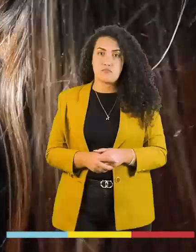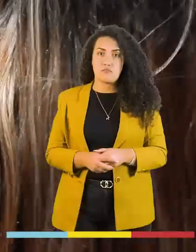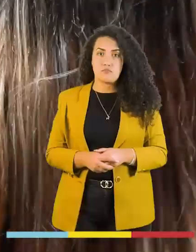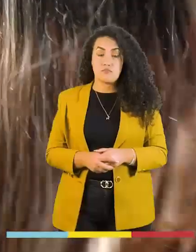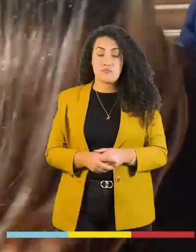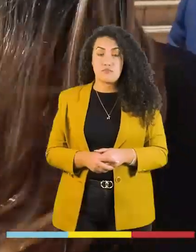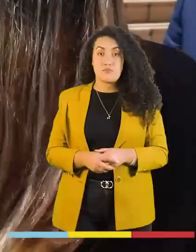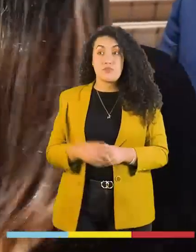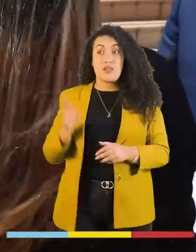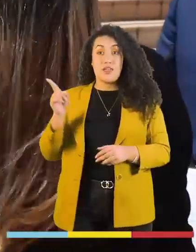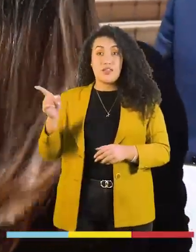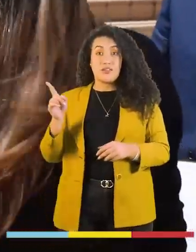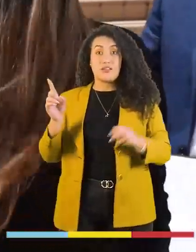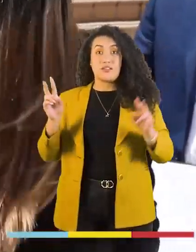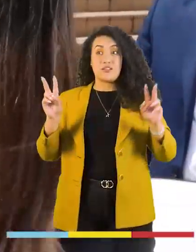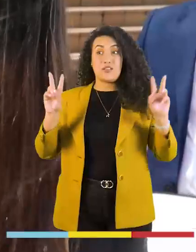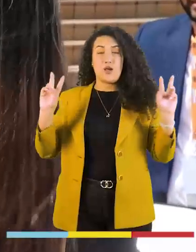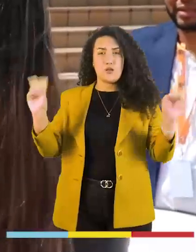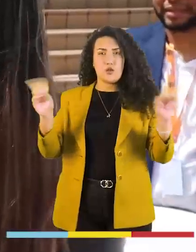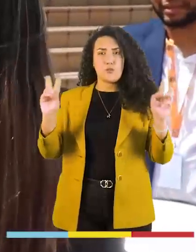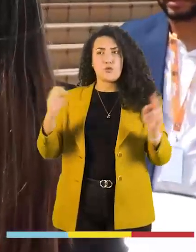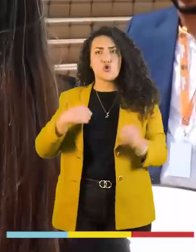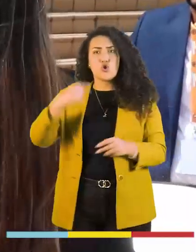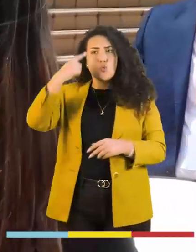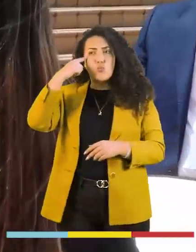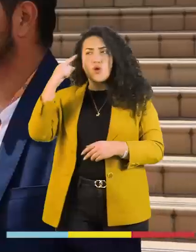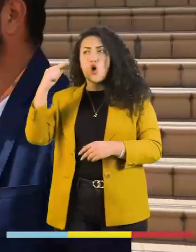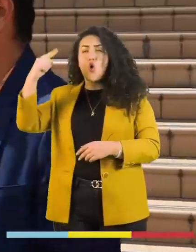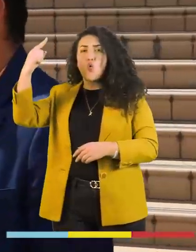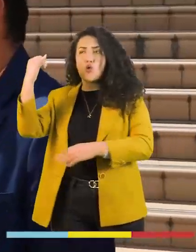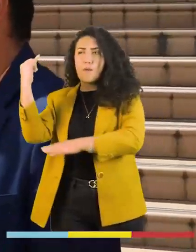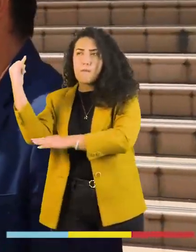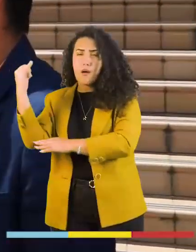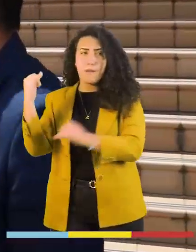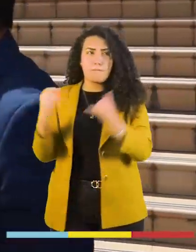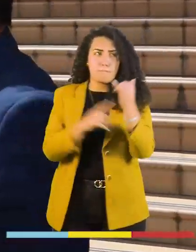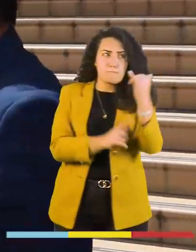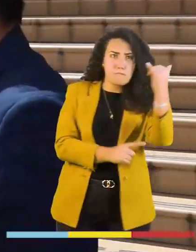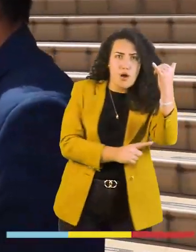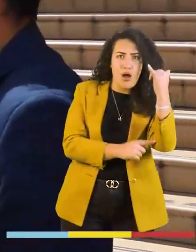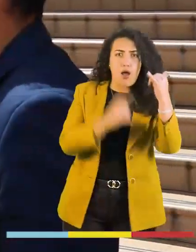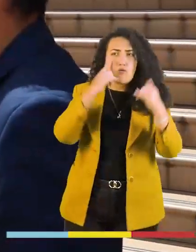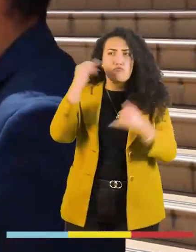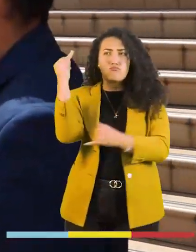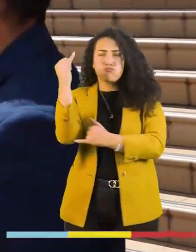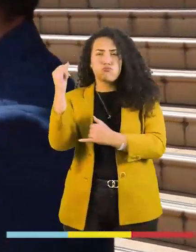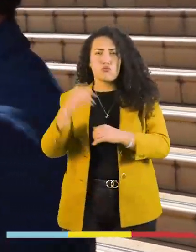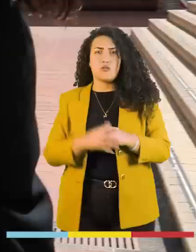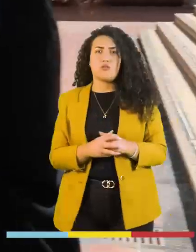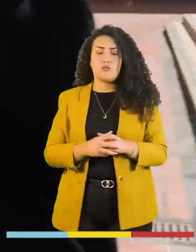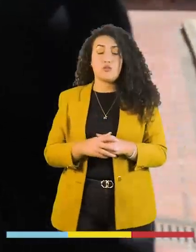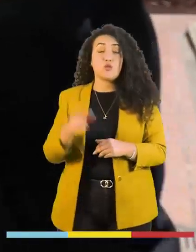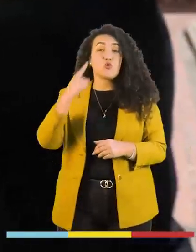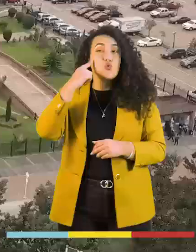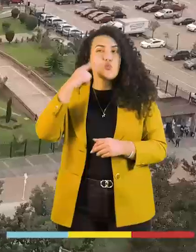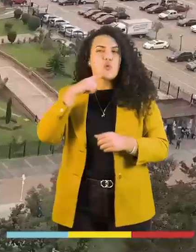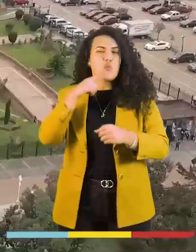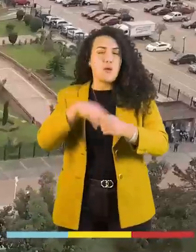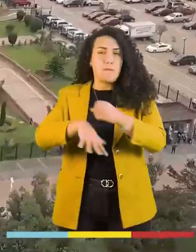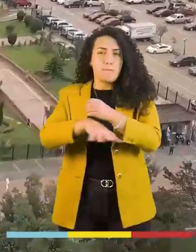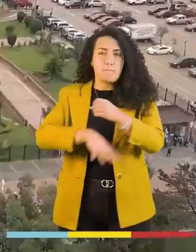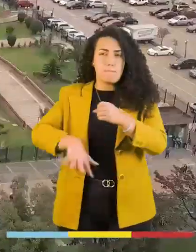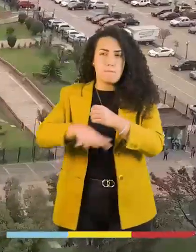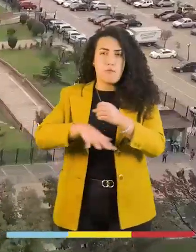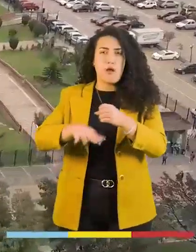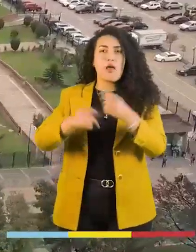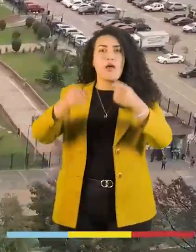Bueno, nos toca tres cámaras, primero que todo, una central, dos laterales que estén cerrando planos. Eso en